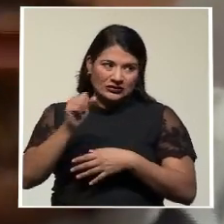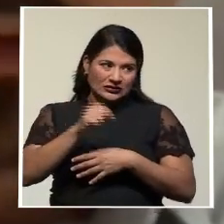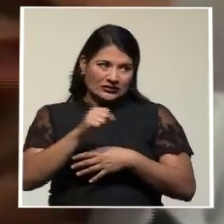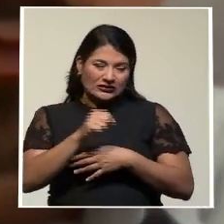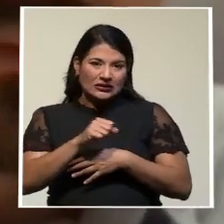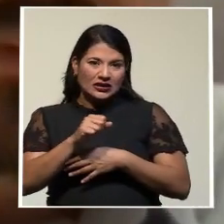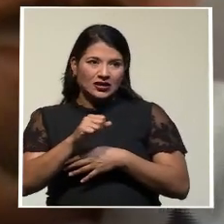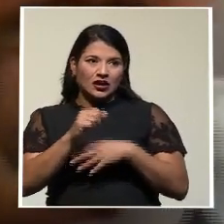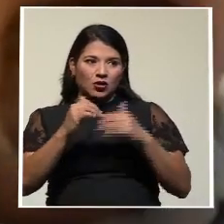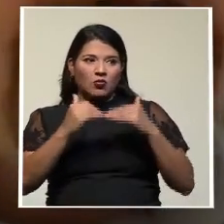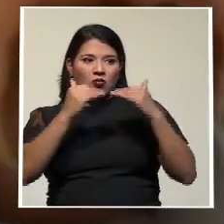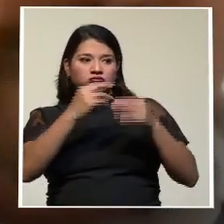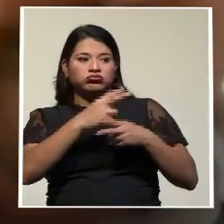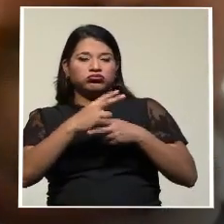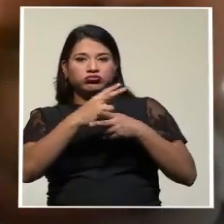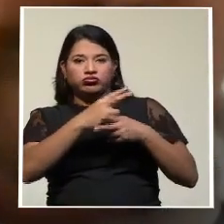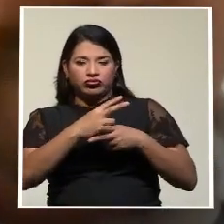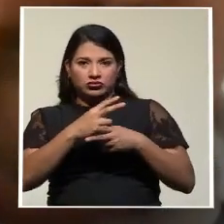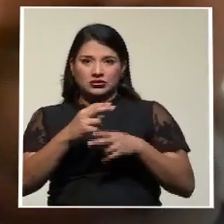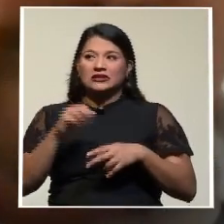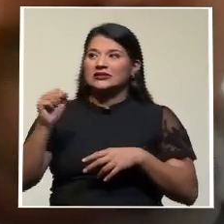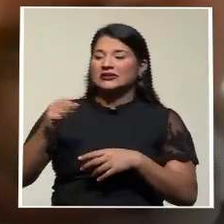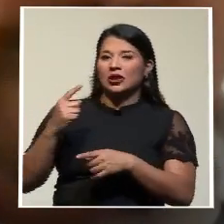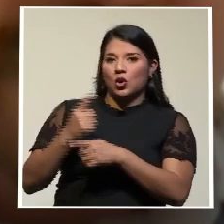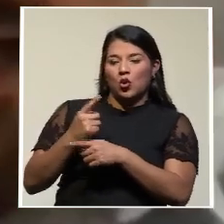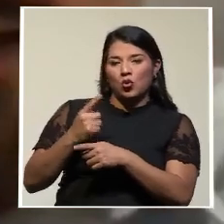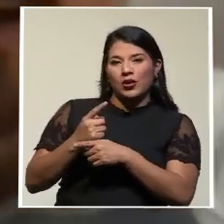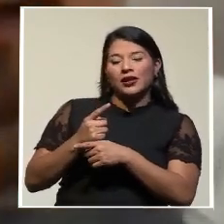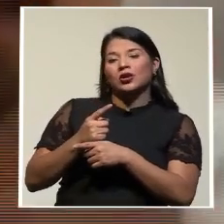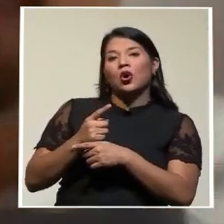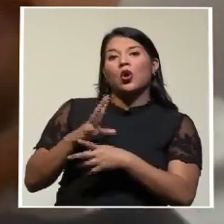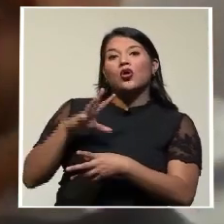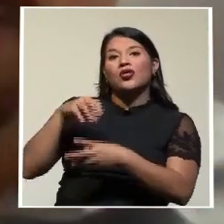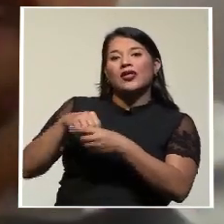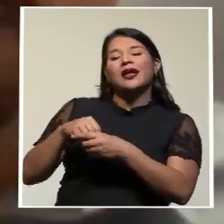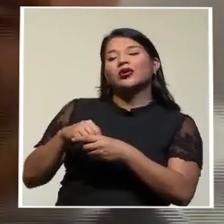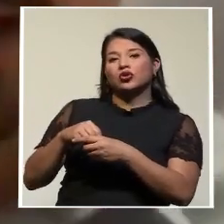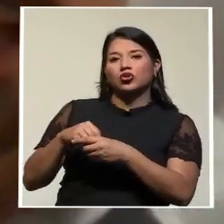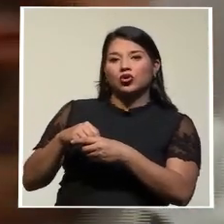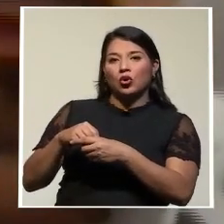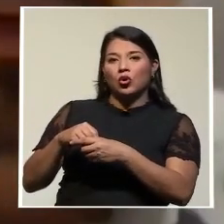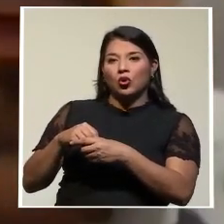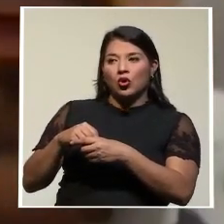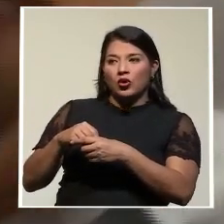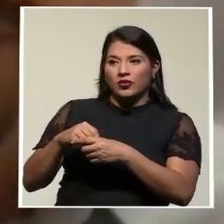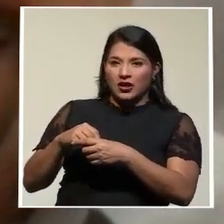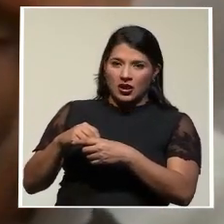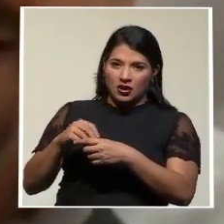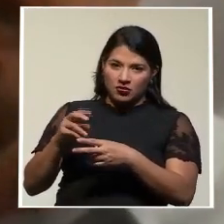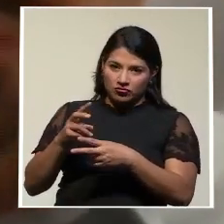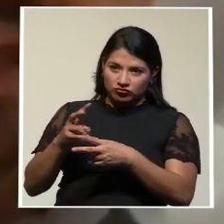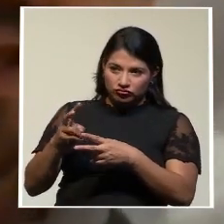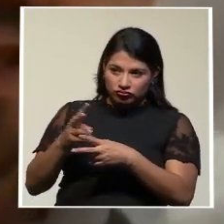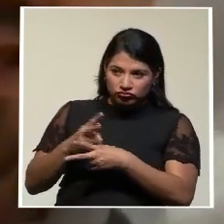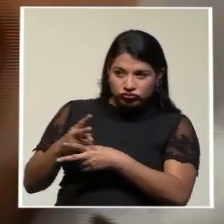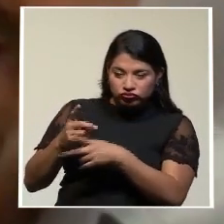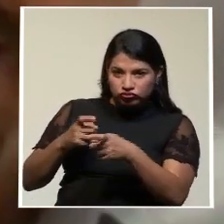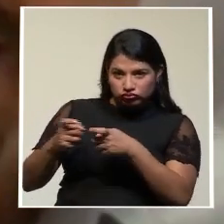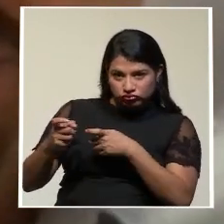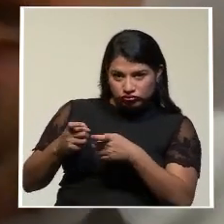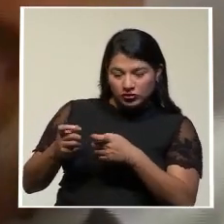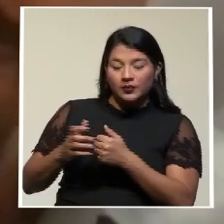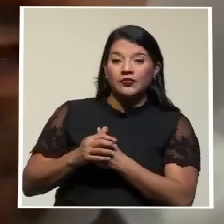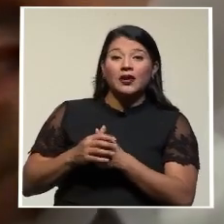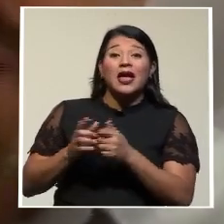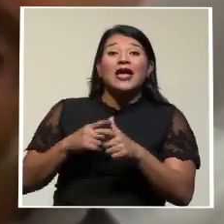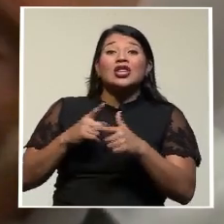superintendencia. Es una superintendencia que es parte de la función reguladora, digamos. Entonces, lo